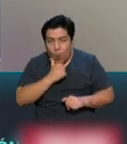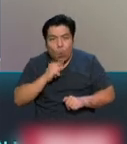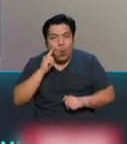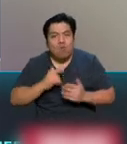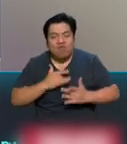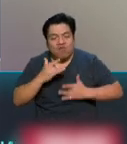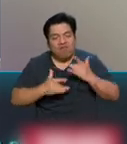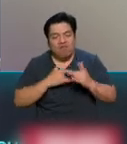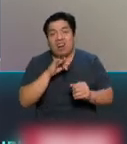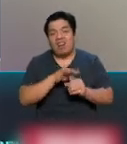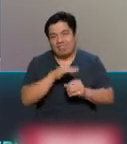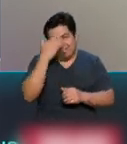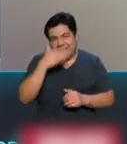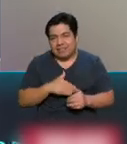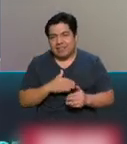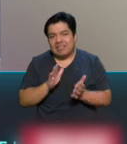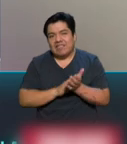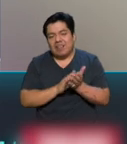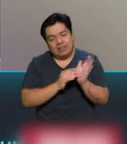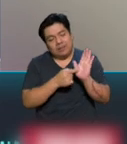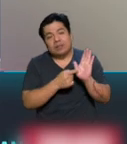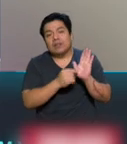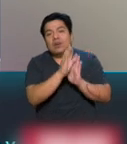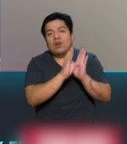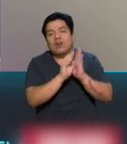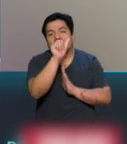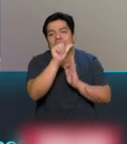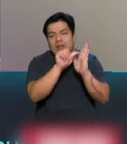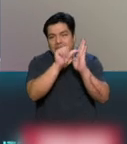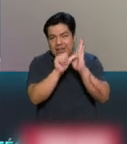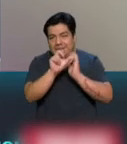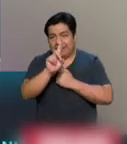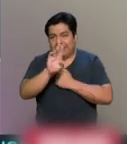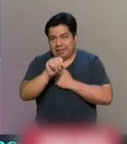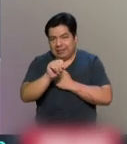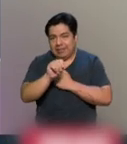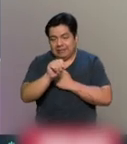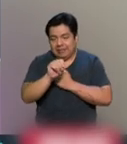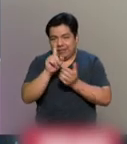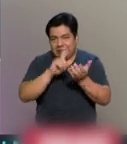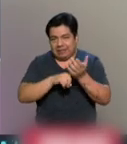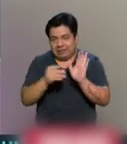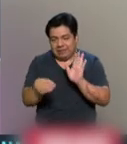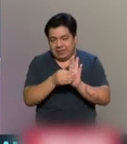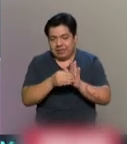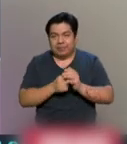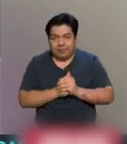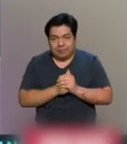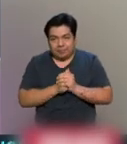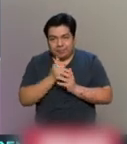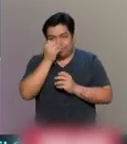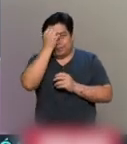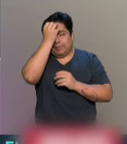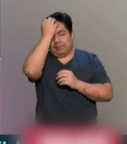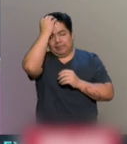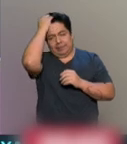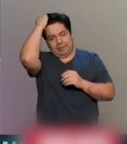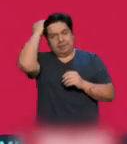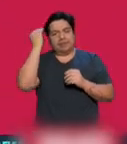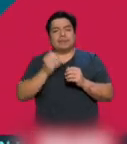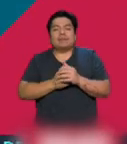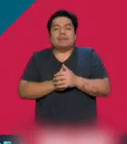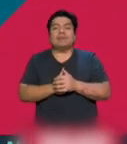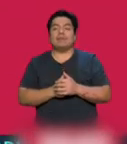hemos dado y que está plasmado en el artículo 39 de la Constitución Federal.